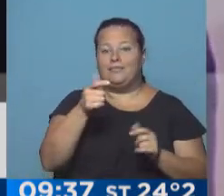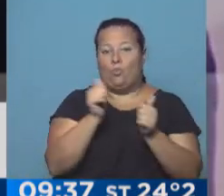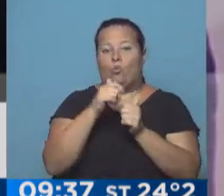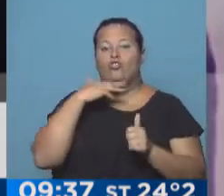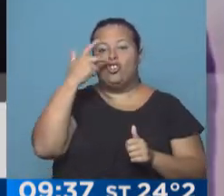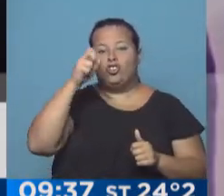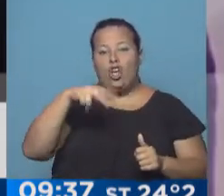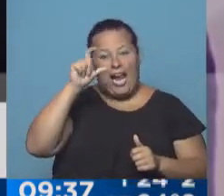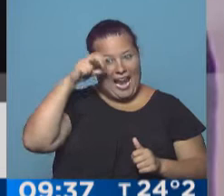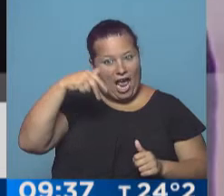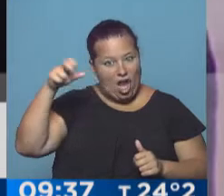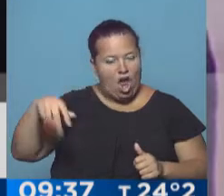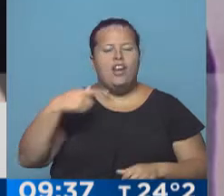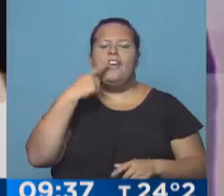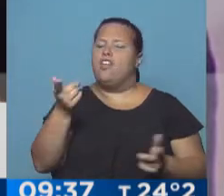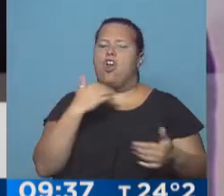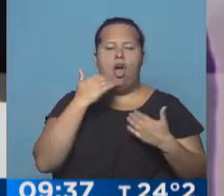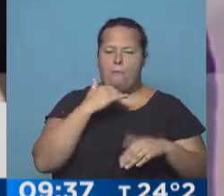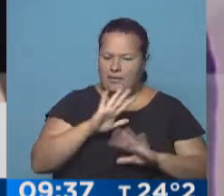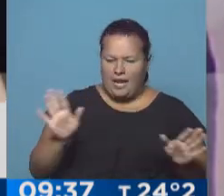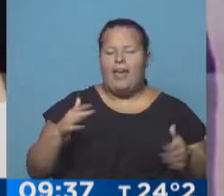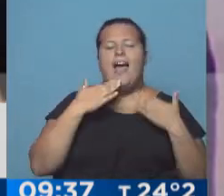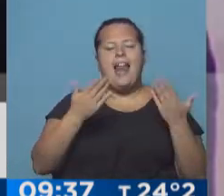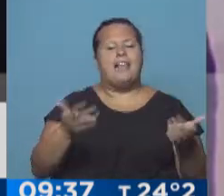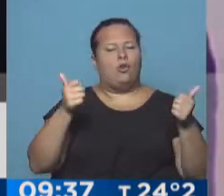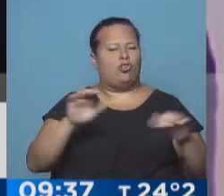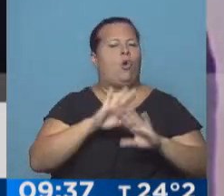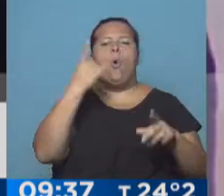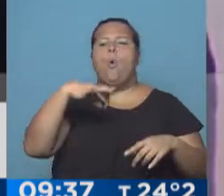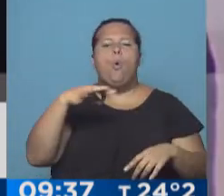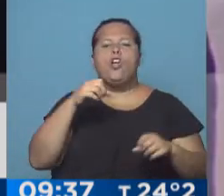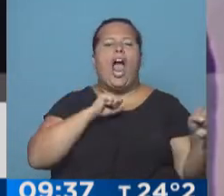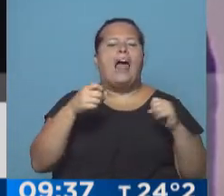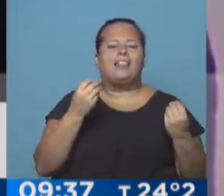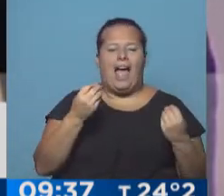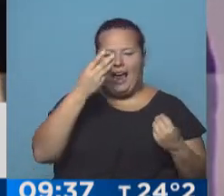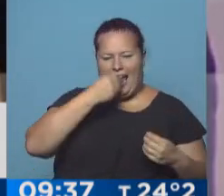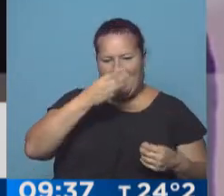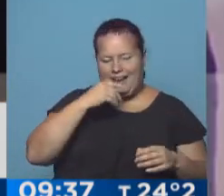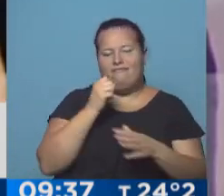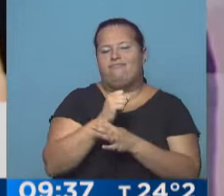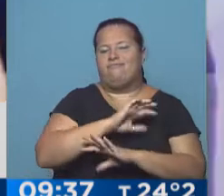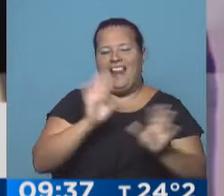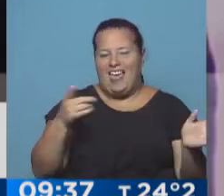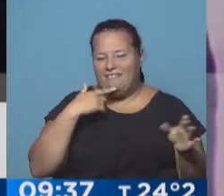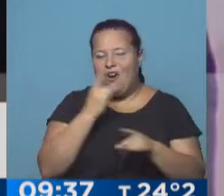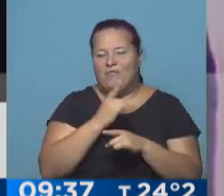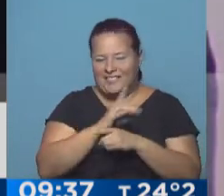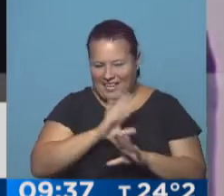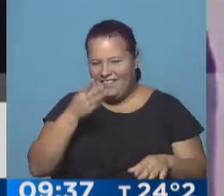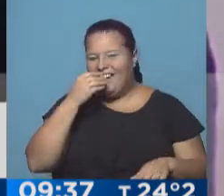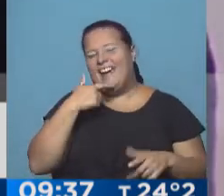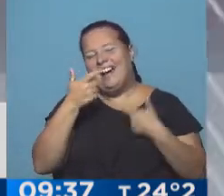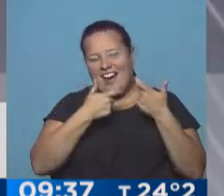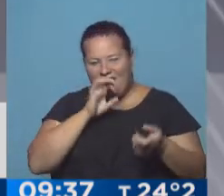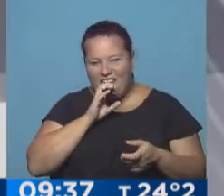john lennon dijo nuevamente no pasó nada muchas veces por todo el único ataque que tuvo mamá fue un ataque de talento como si estuvo muy